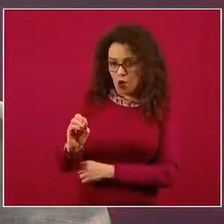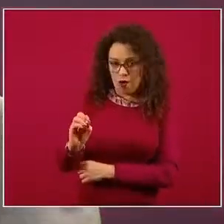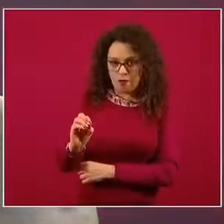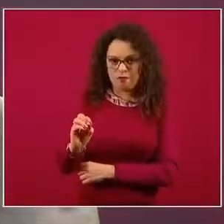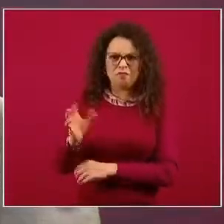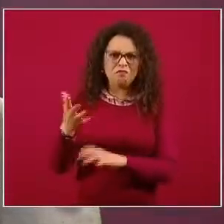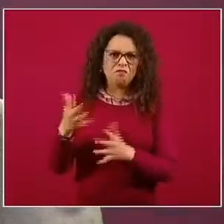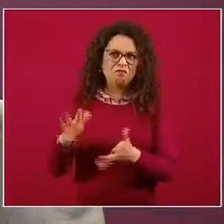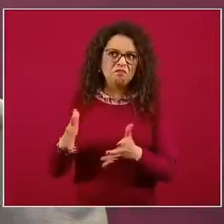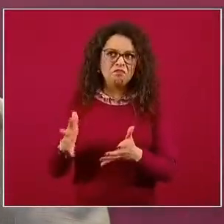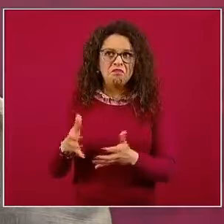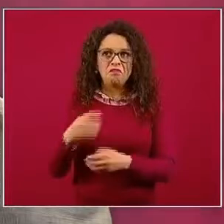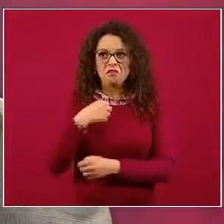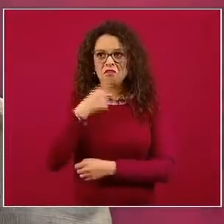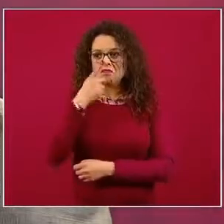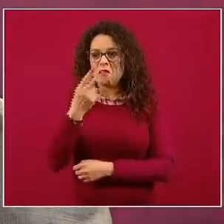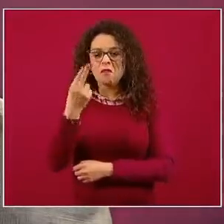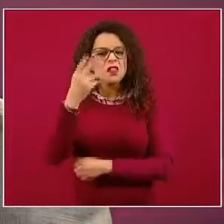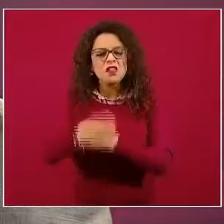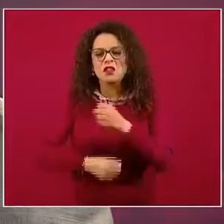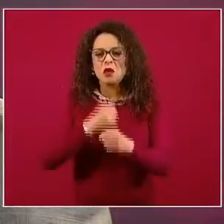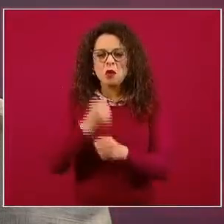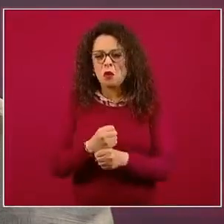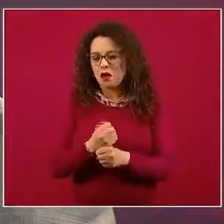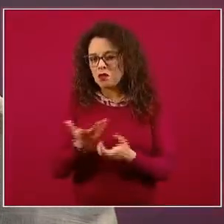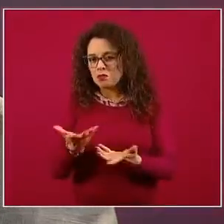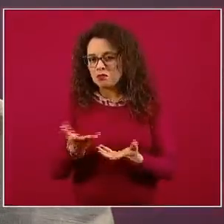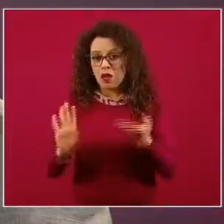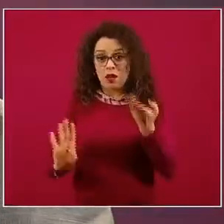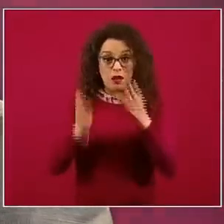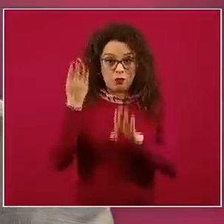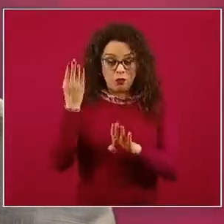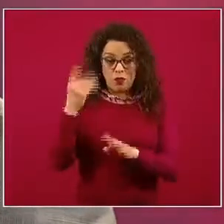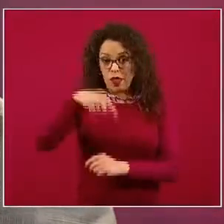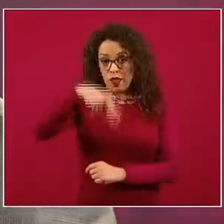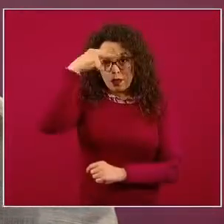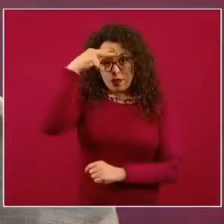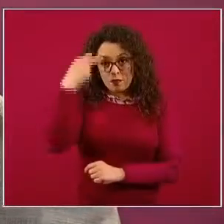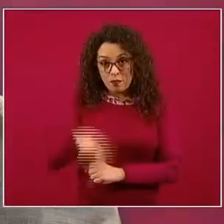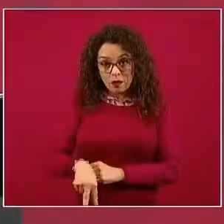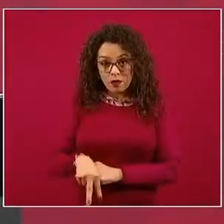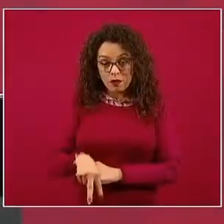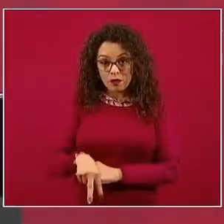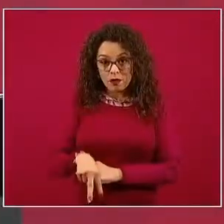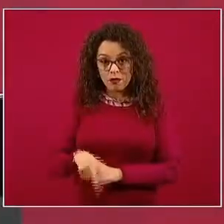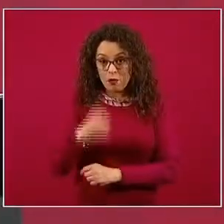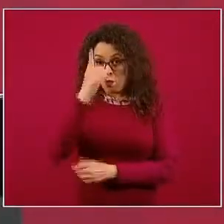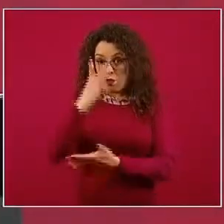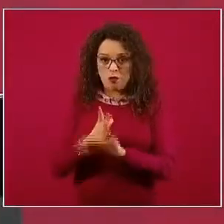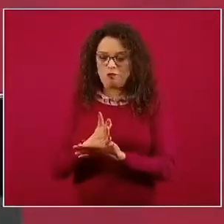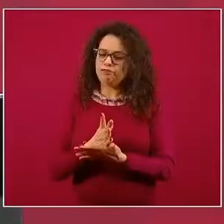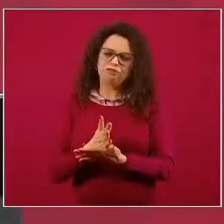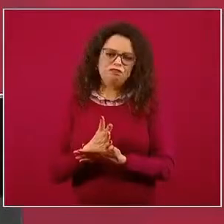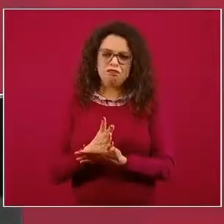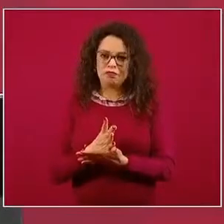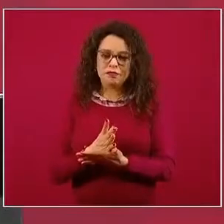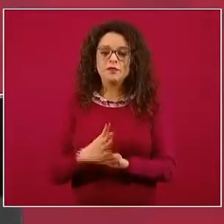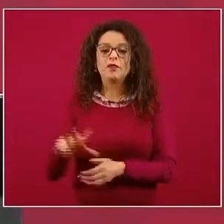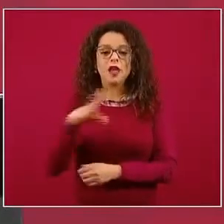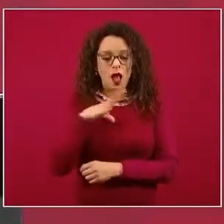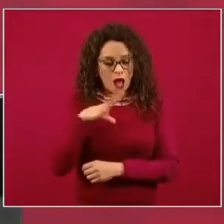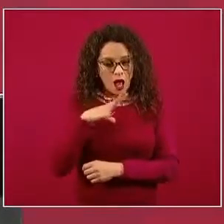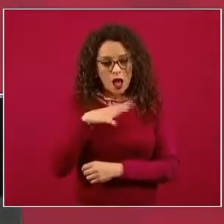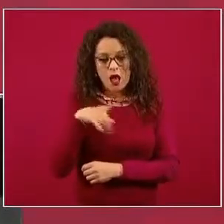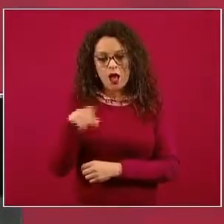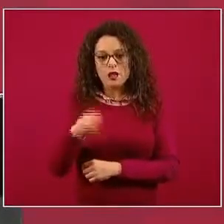algunos 20, 25 años aproximadamente en el mundo y en México no ha sido la excepción. Este modelo tiene sus